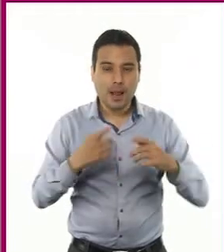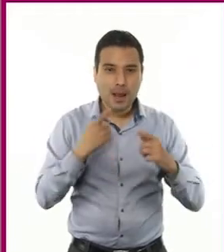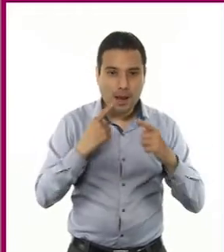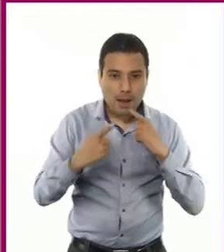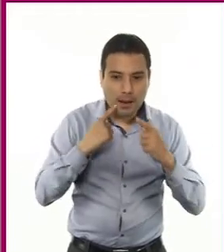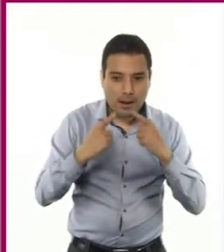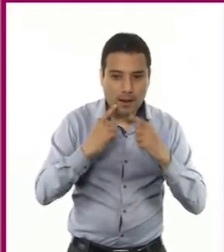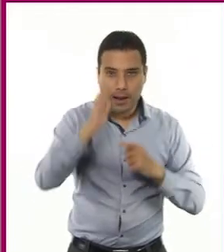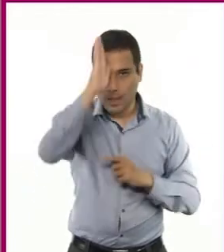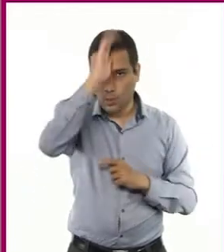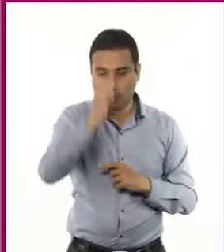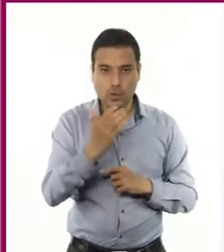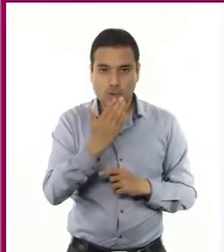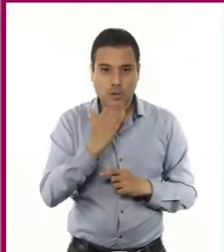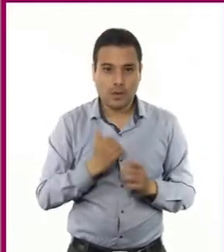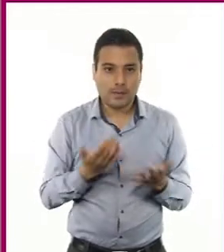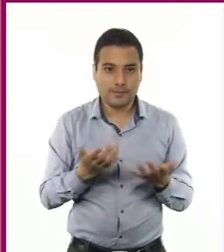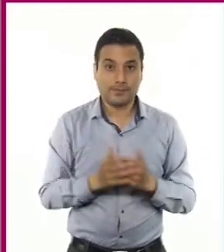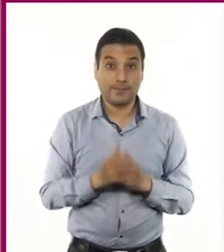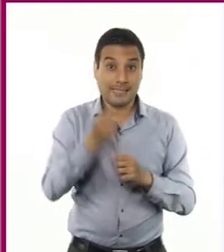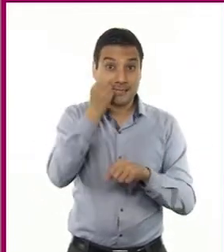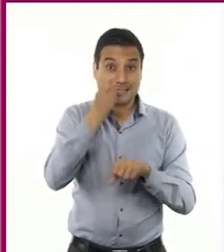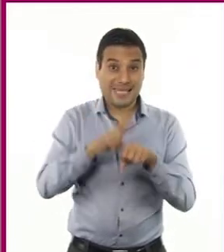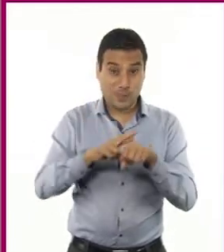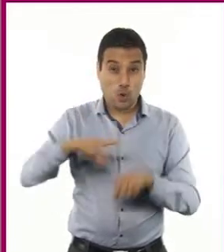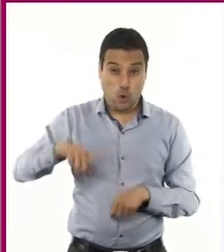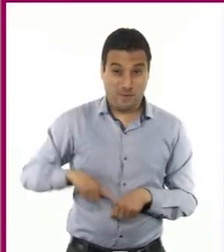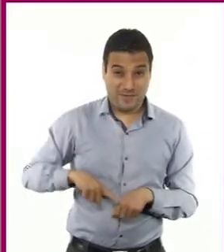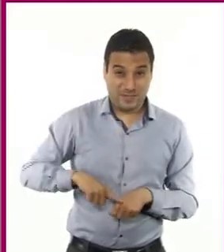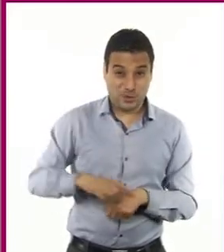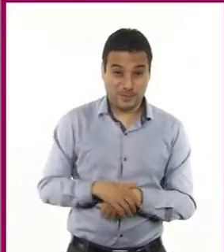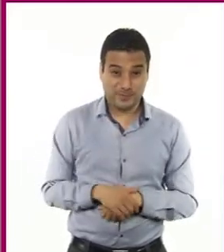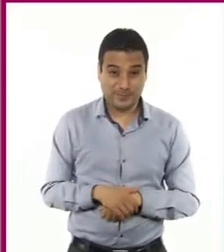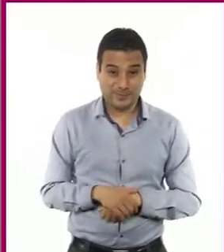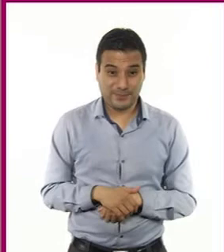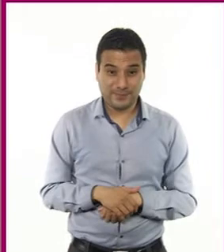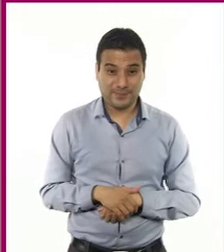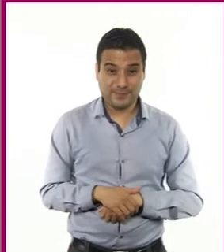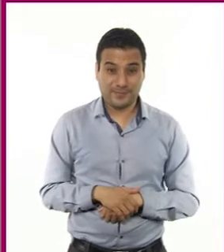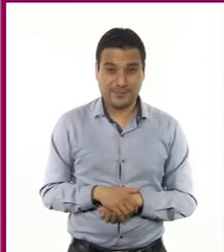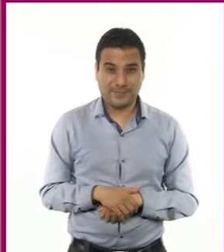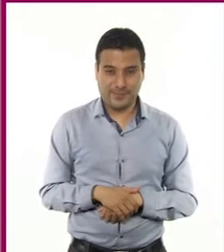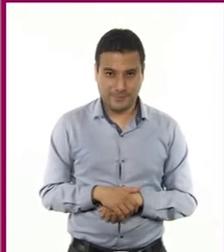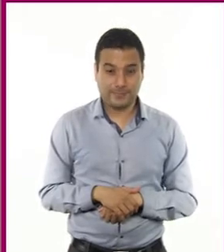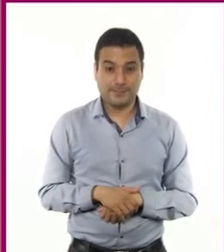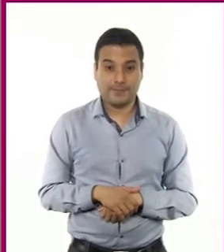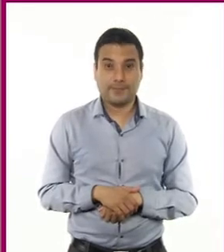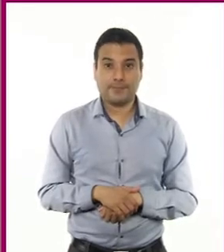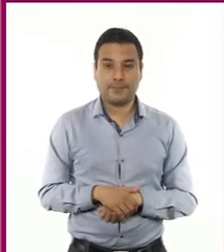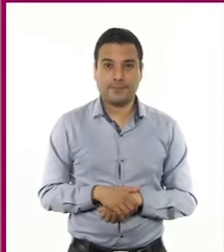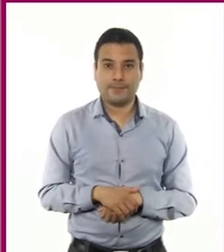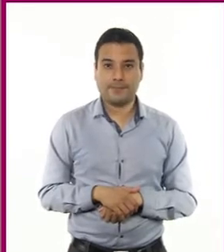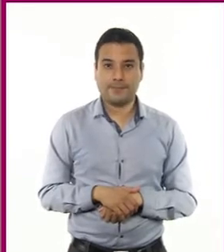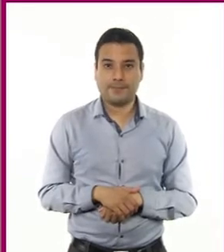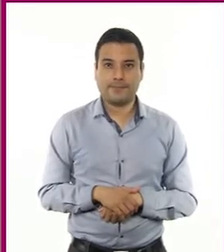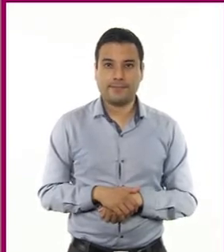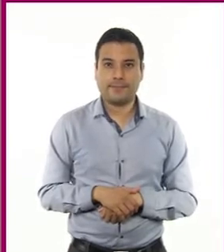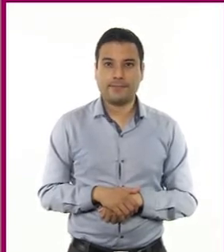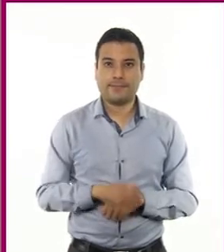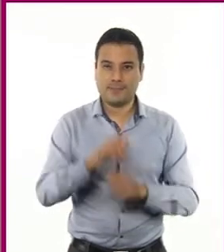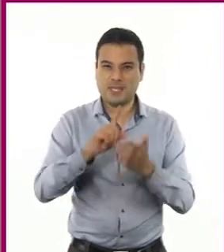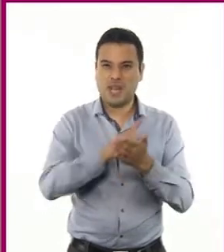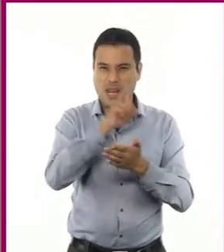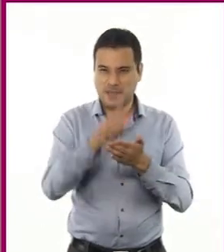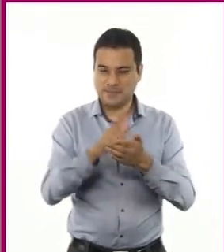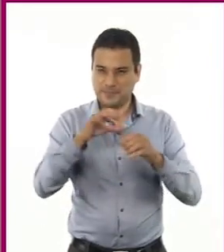Y entonces el secretario de Gobernación de esos años, Reyes Heroles, diseñó la reforma del